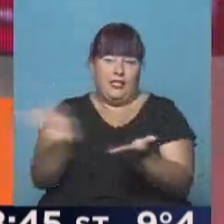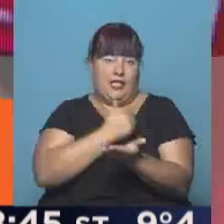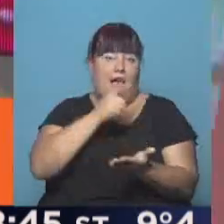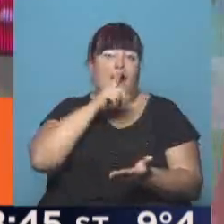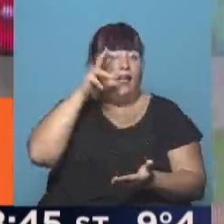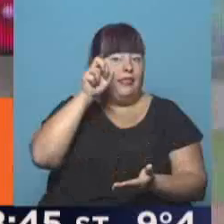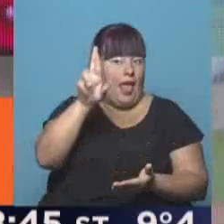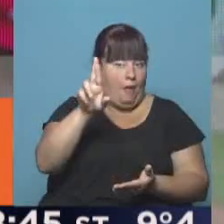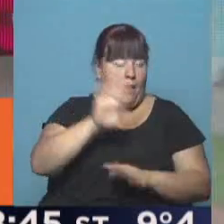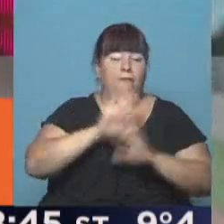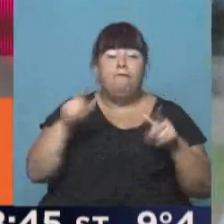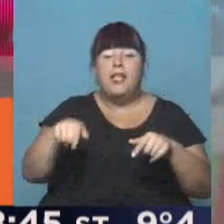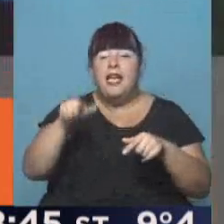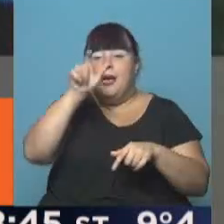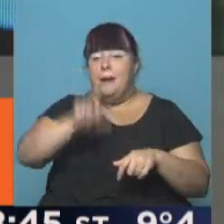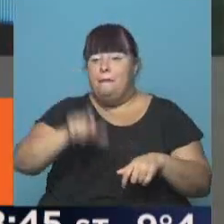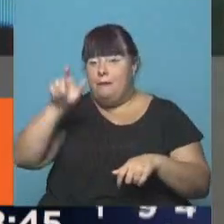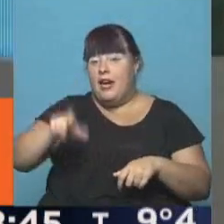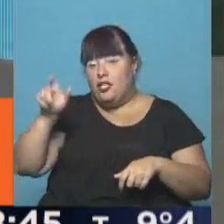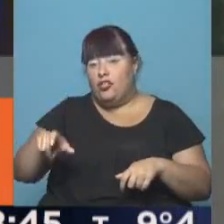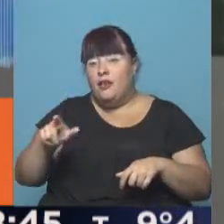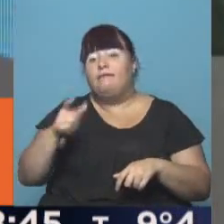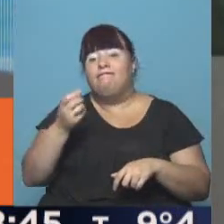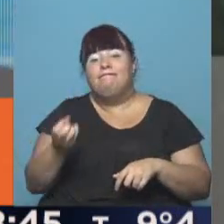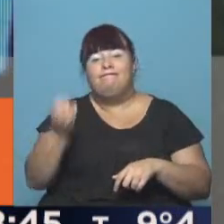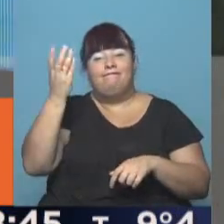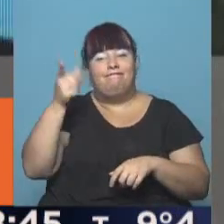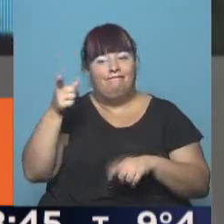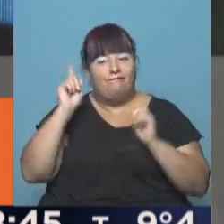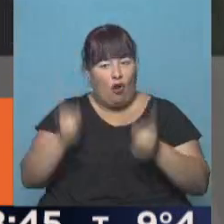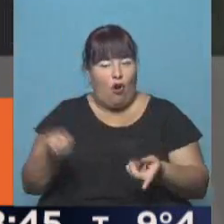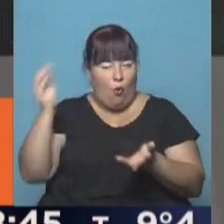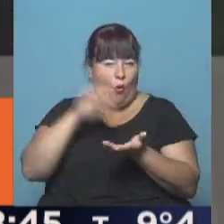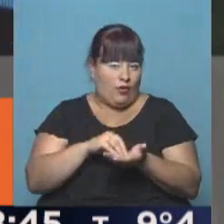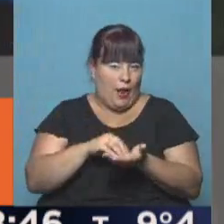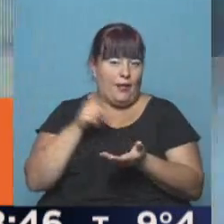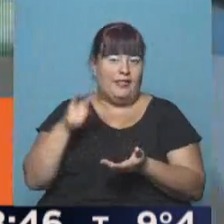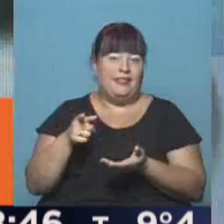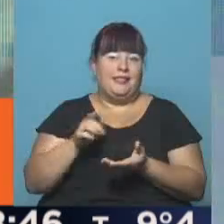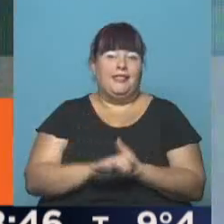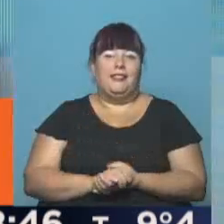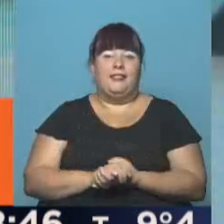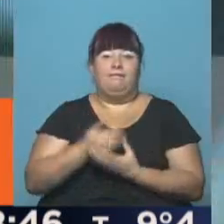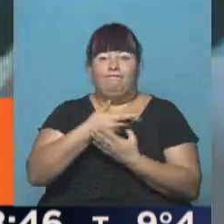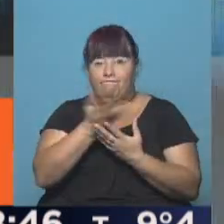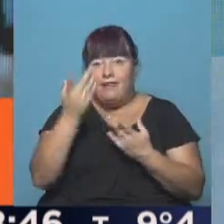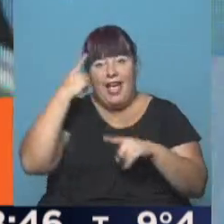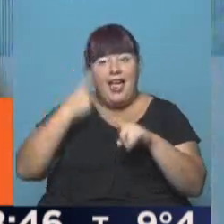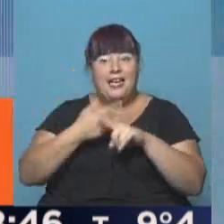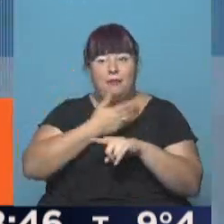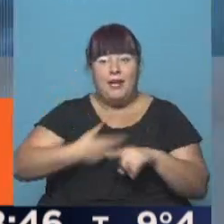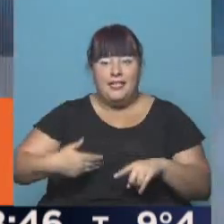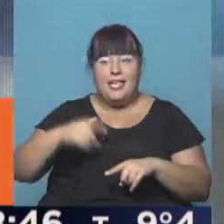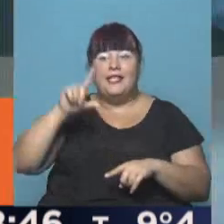al presidente. Y entre esas figuras aparece nuevamente en la palestra el